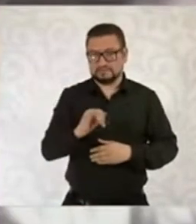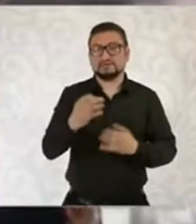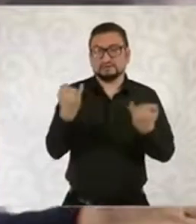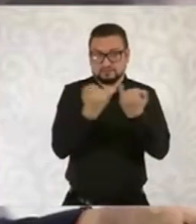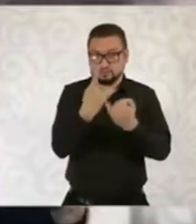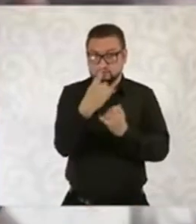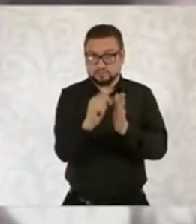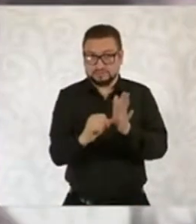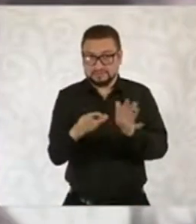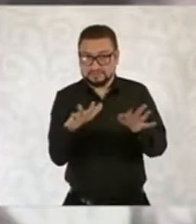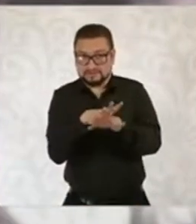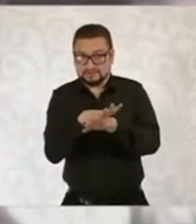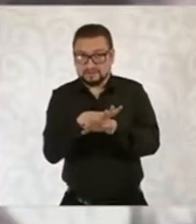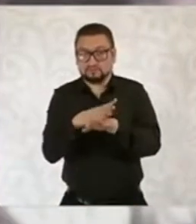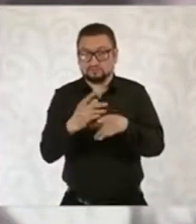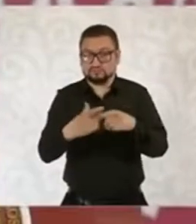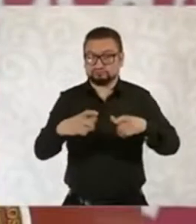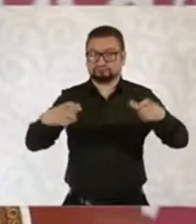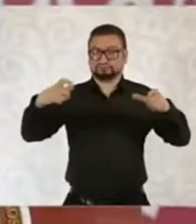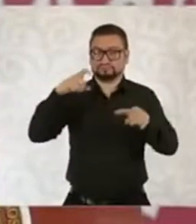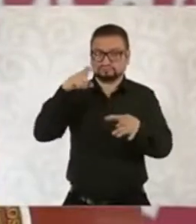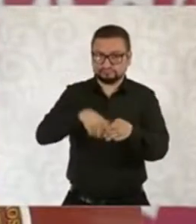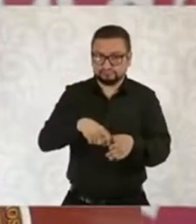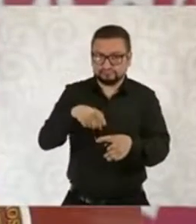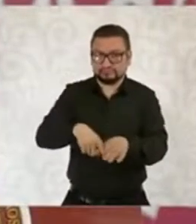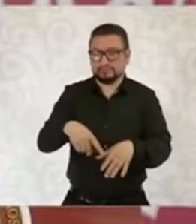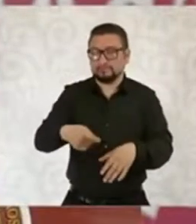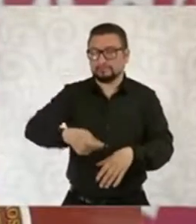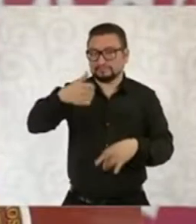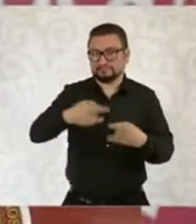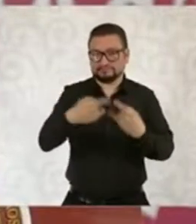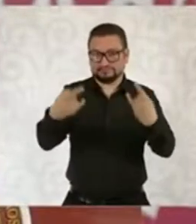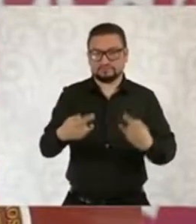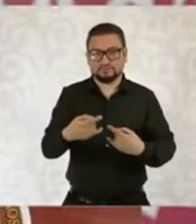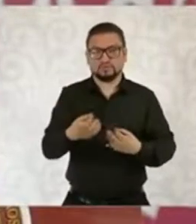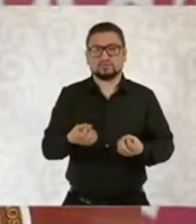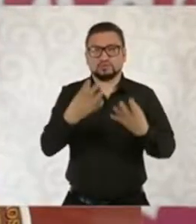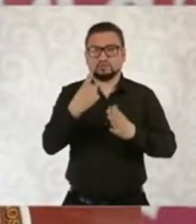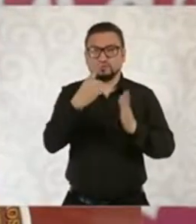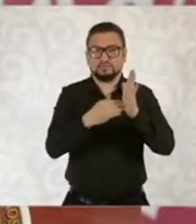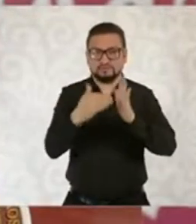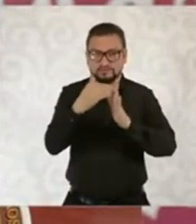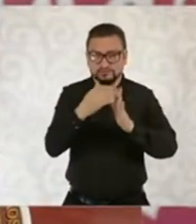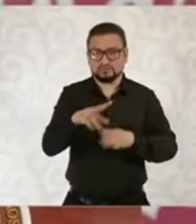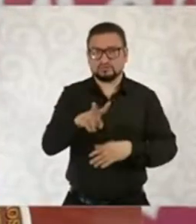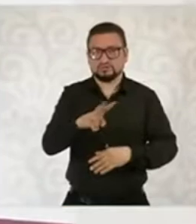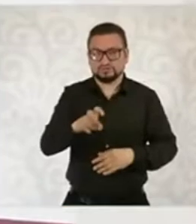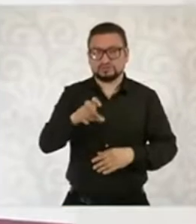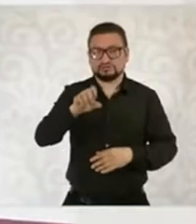del mes, el incremento es también histórico de